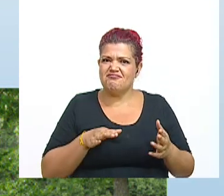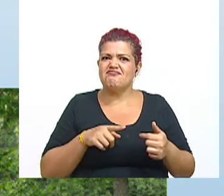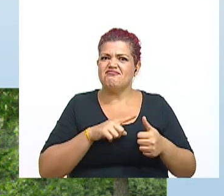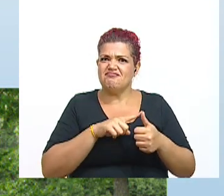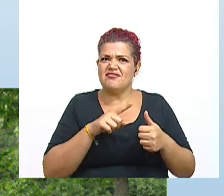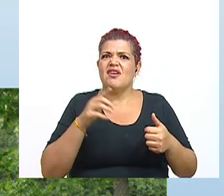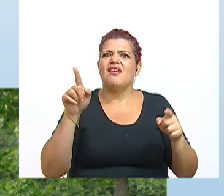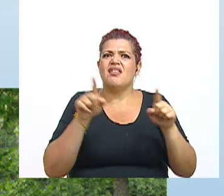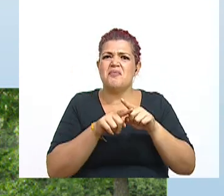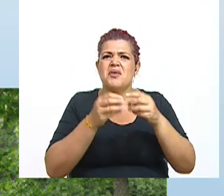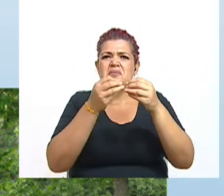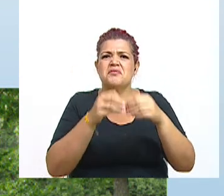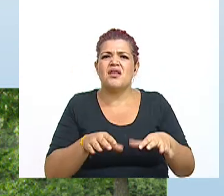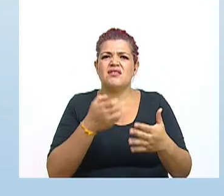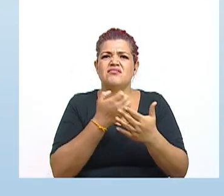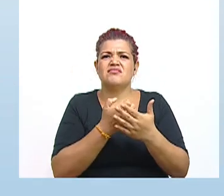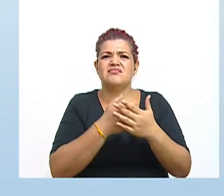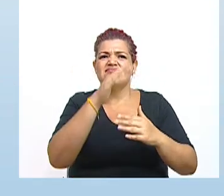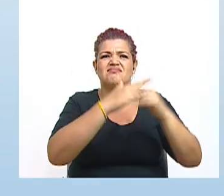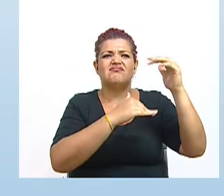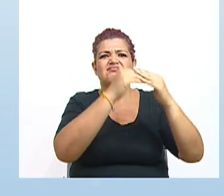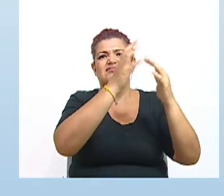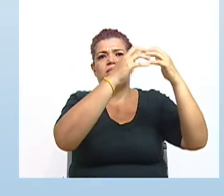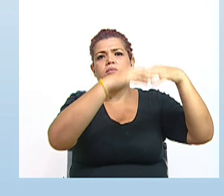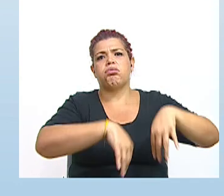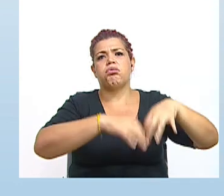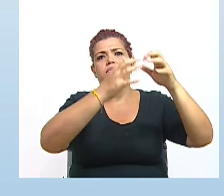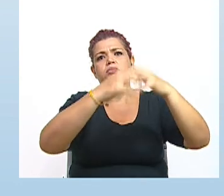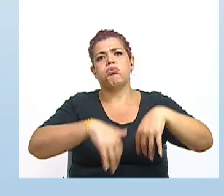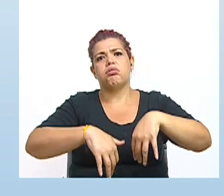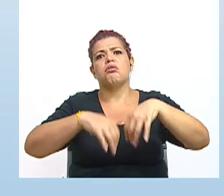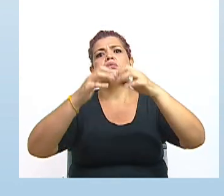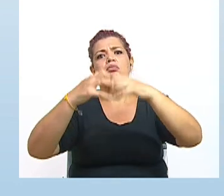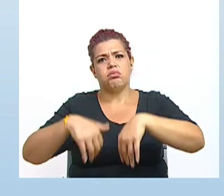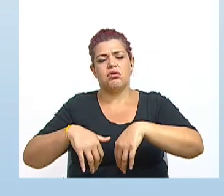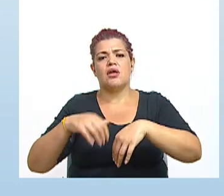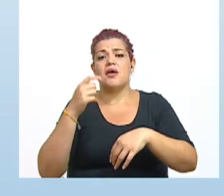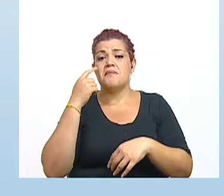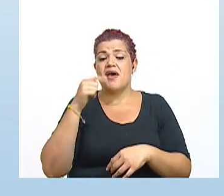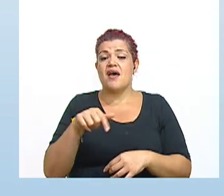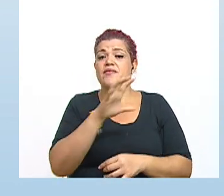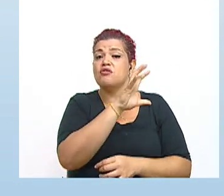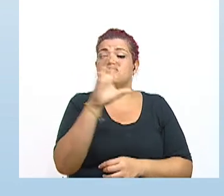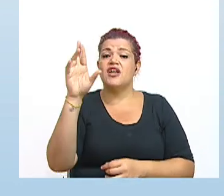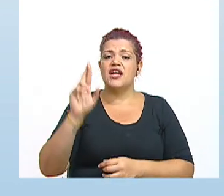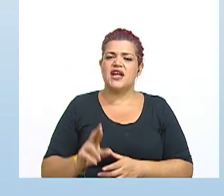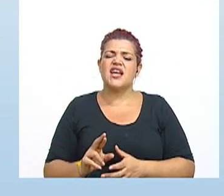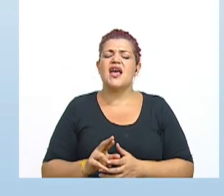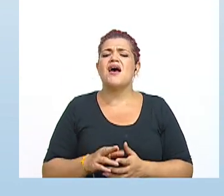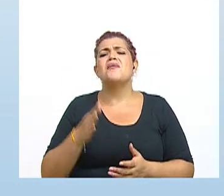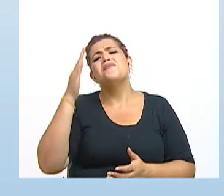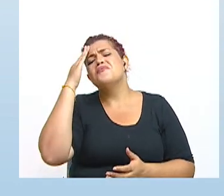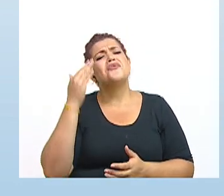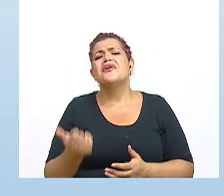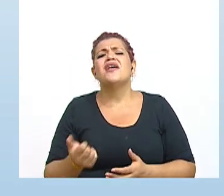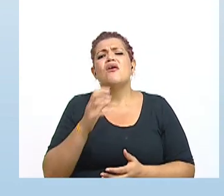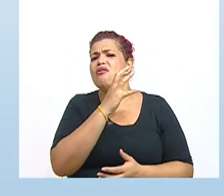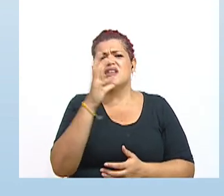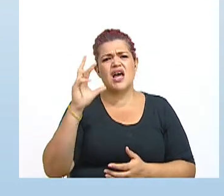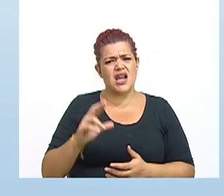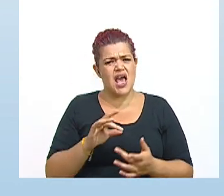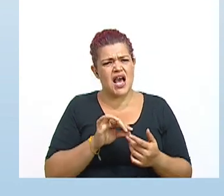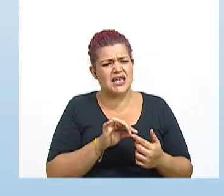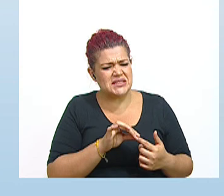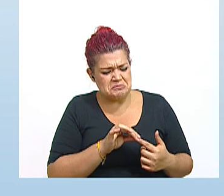medios económicos, en la infraestructura. Pero veamos el caso de Costa Rica. ¿Por qué Costa Rica es